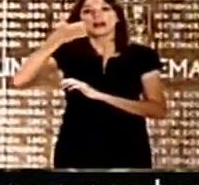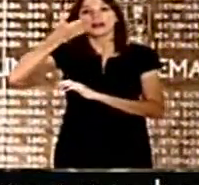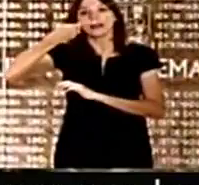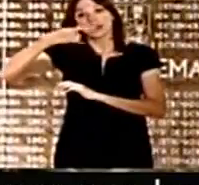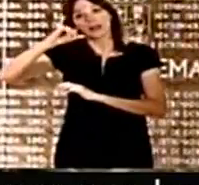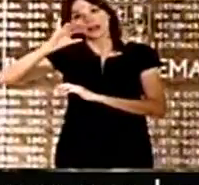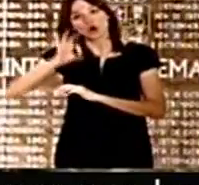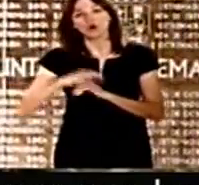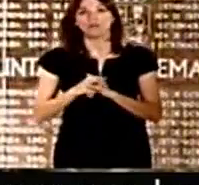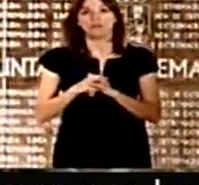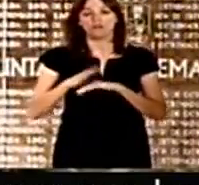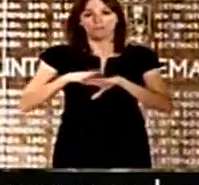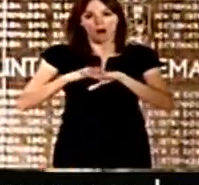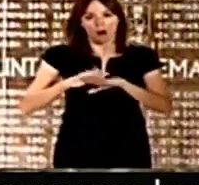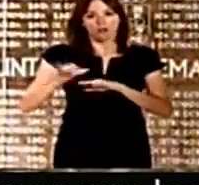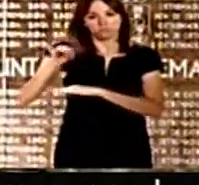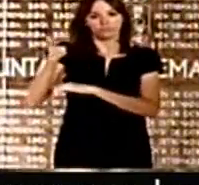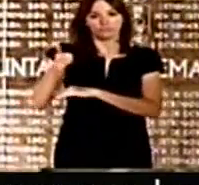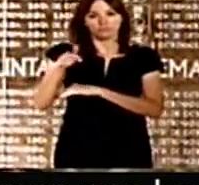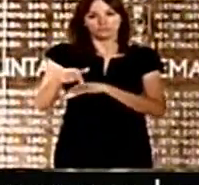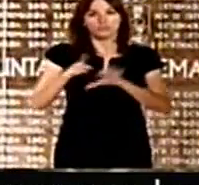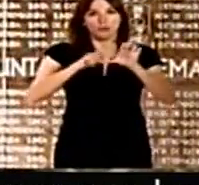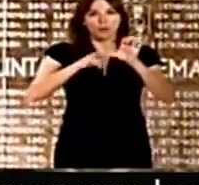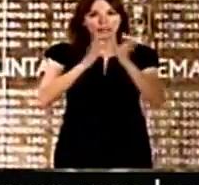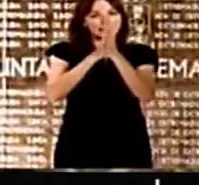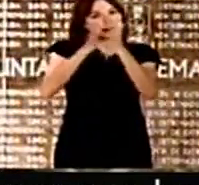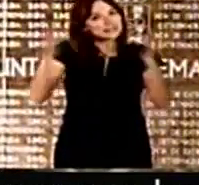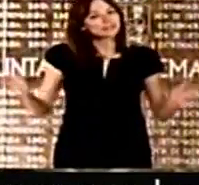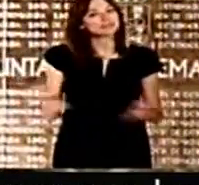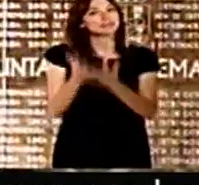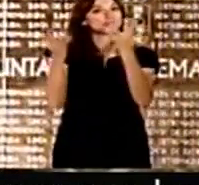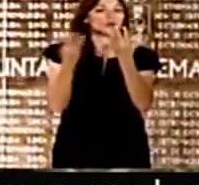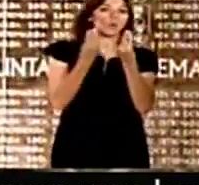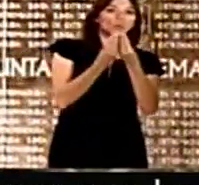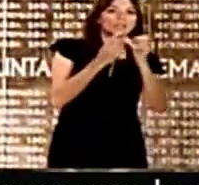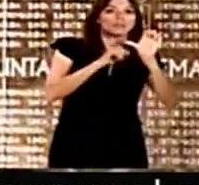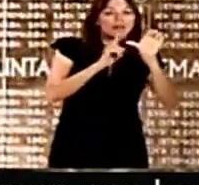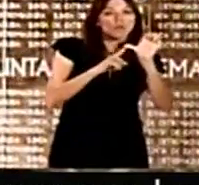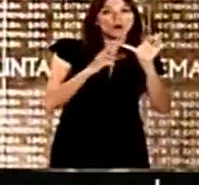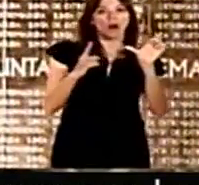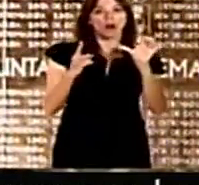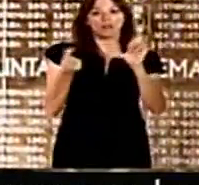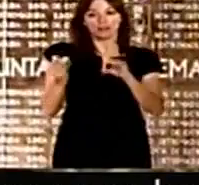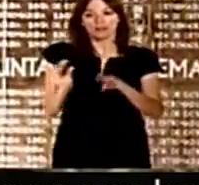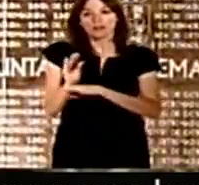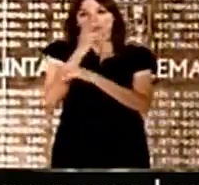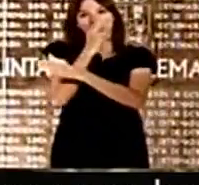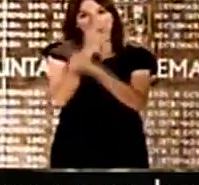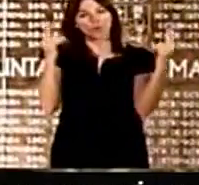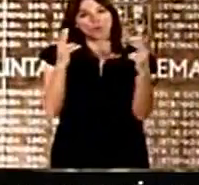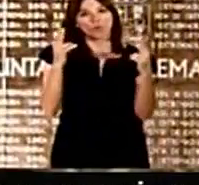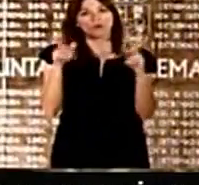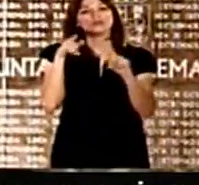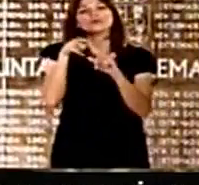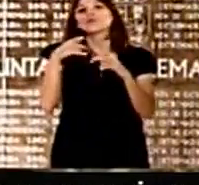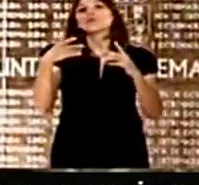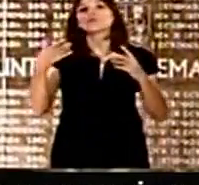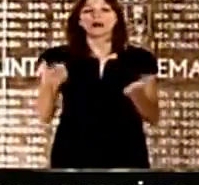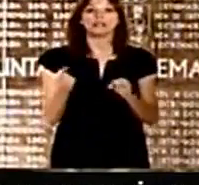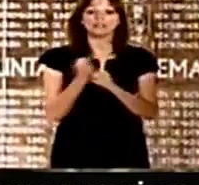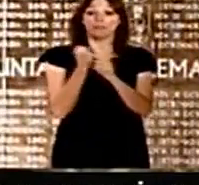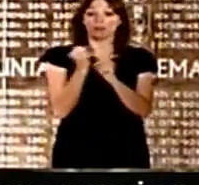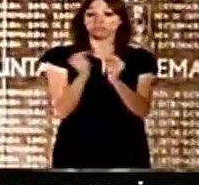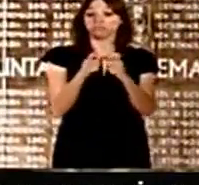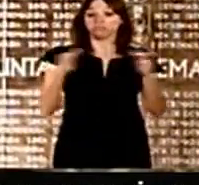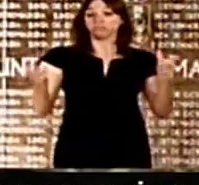condiciones necesarias desde el empuje de la Administración y de la inversión pública de poder generar empleo, y eso se hace a través